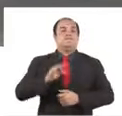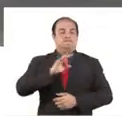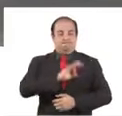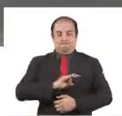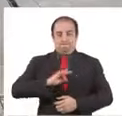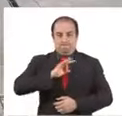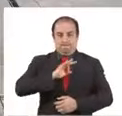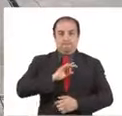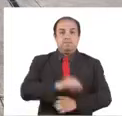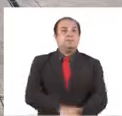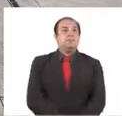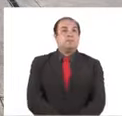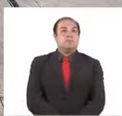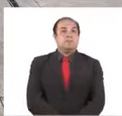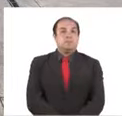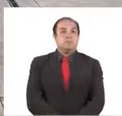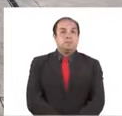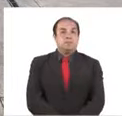Hoy